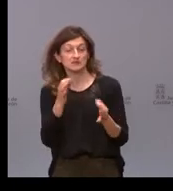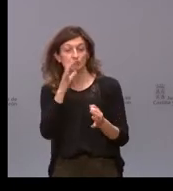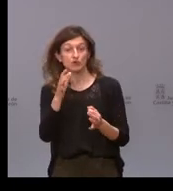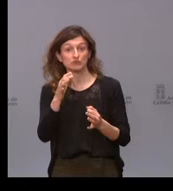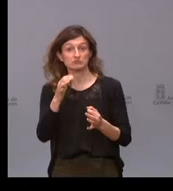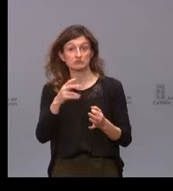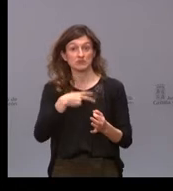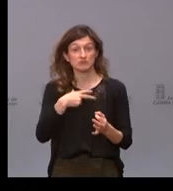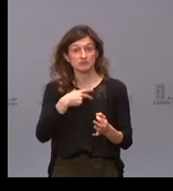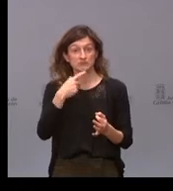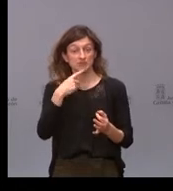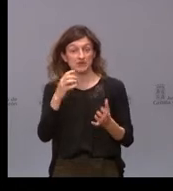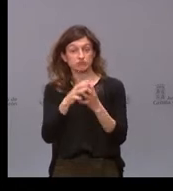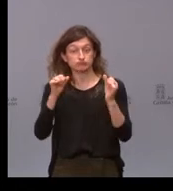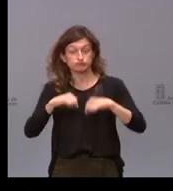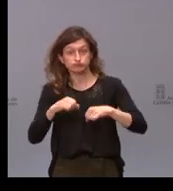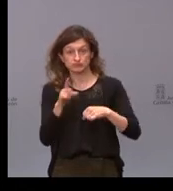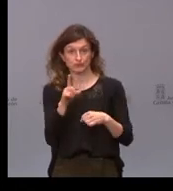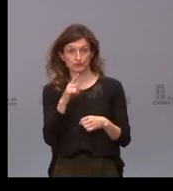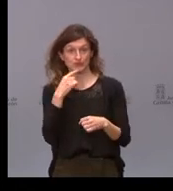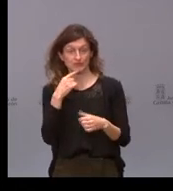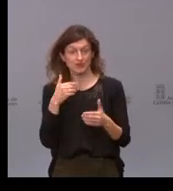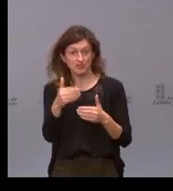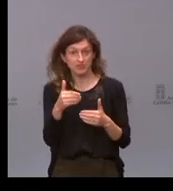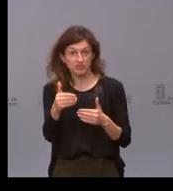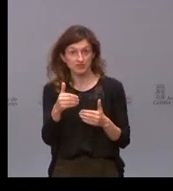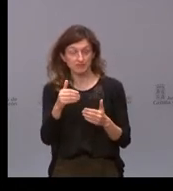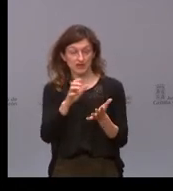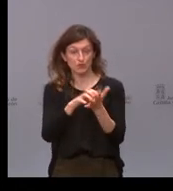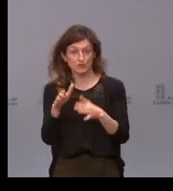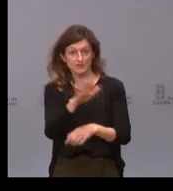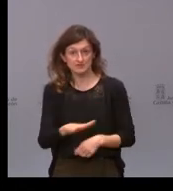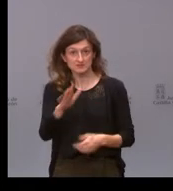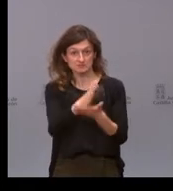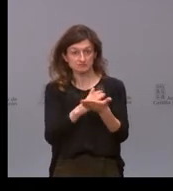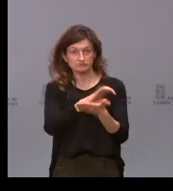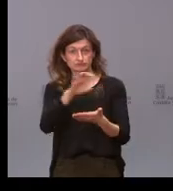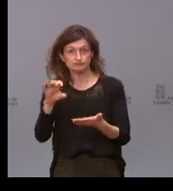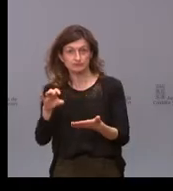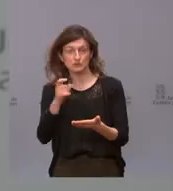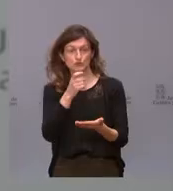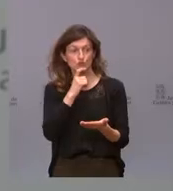que esto podría abrir un estadio de incertidumbre e inestabilidad para las comunidades autónomas gracias